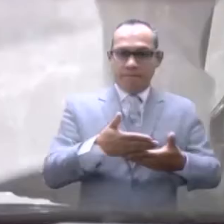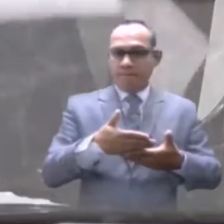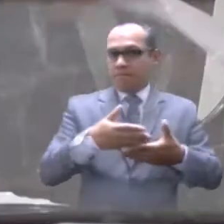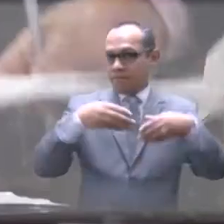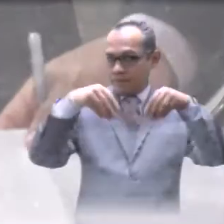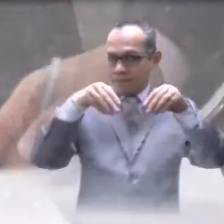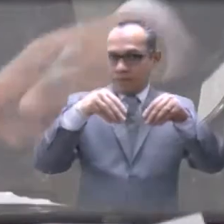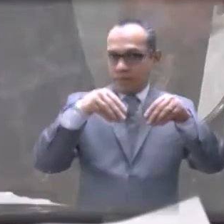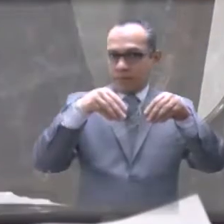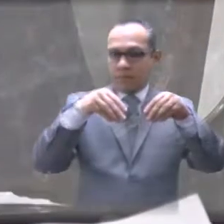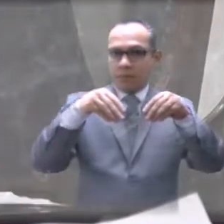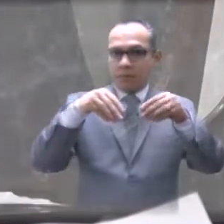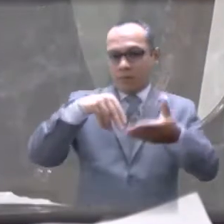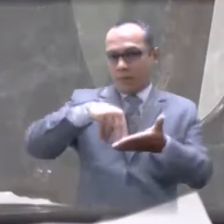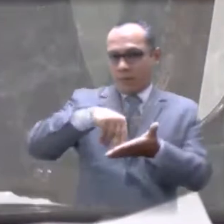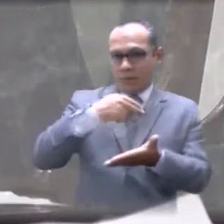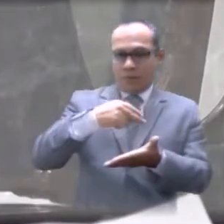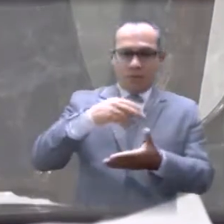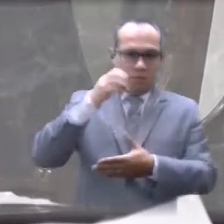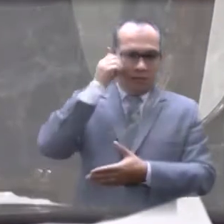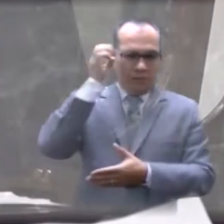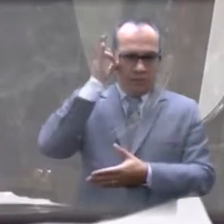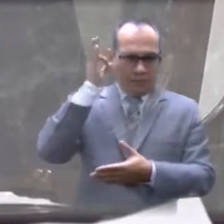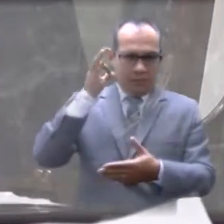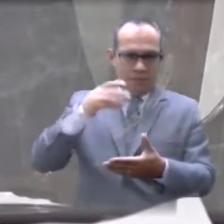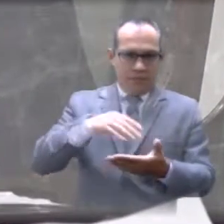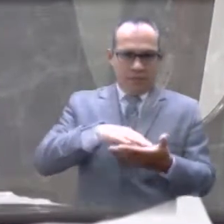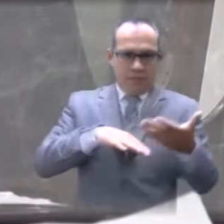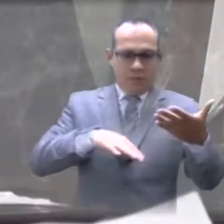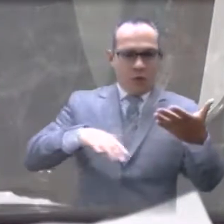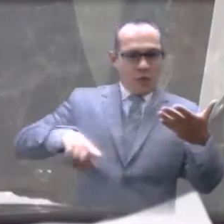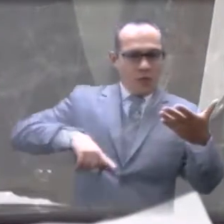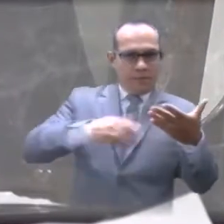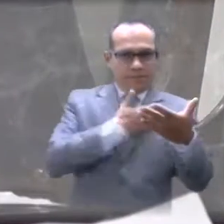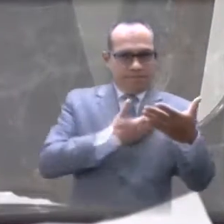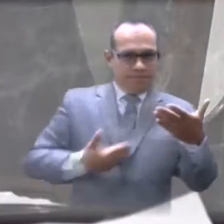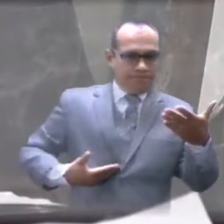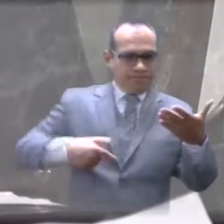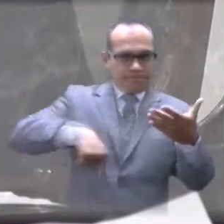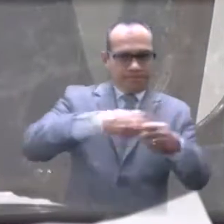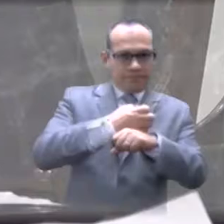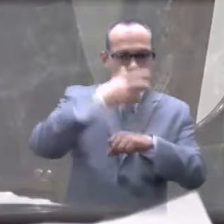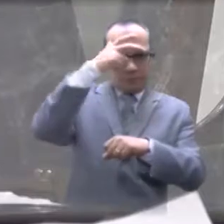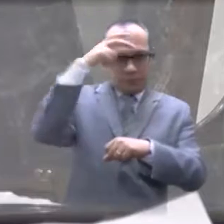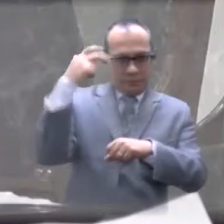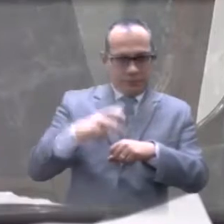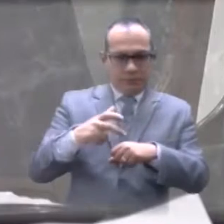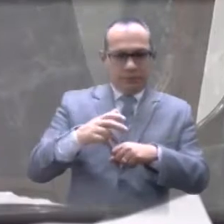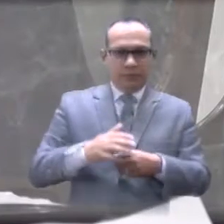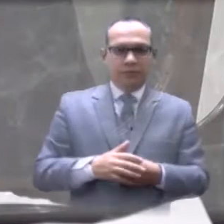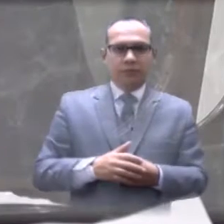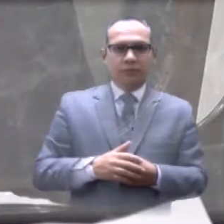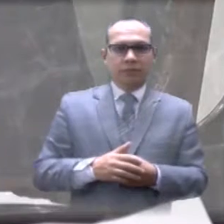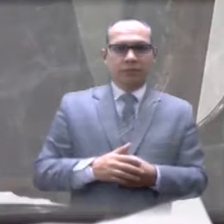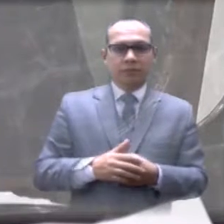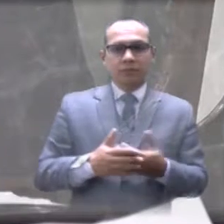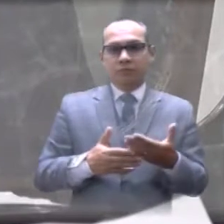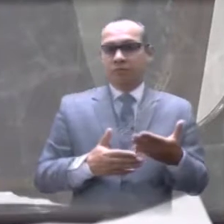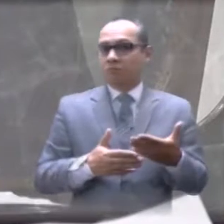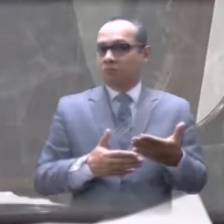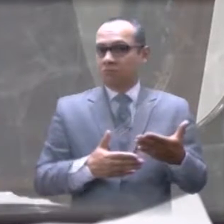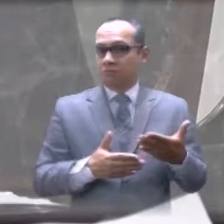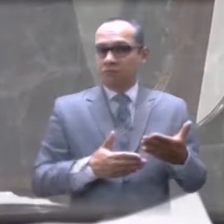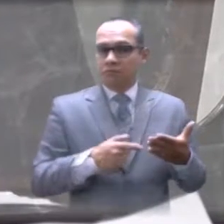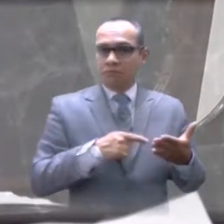suscrito por el licenciado Omar Fayad Meneses, gobernador constitucional del Estado de Hidalgo, quien en términos de